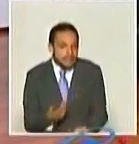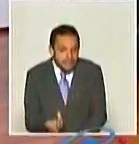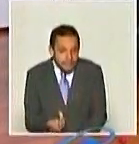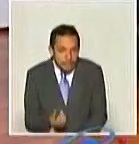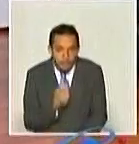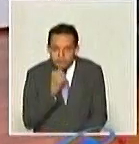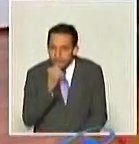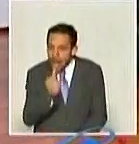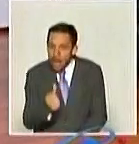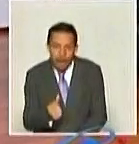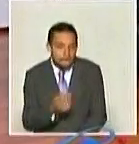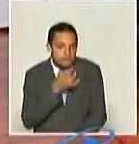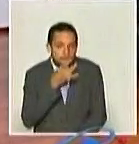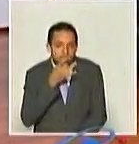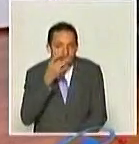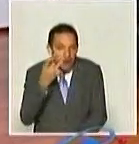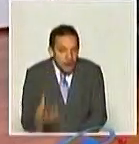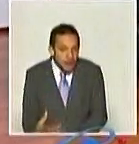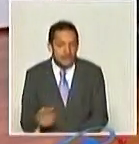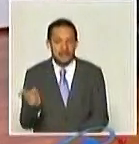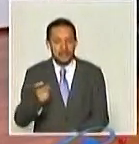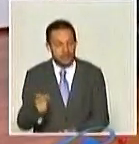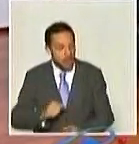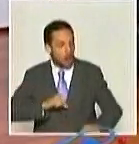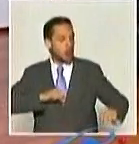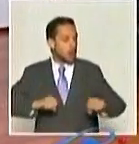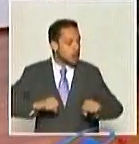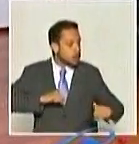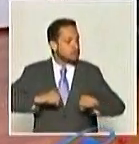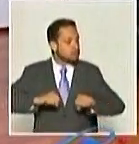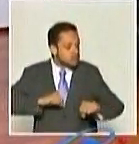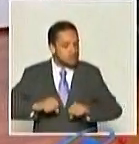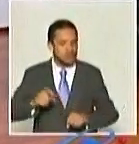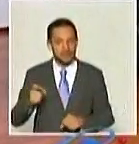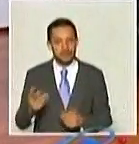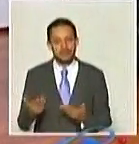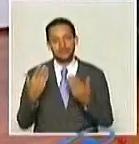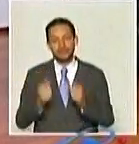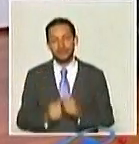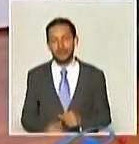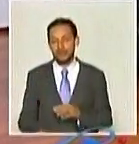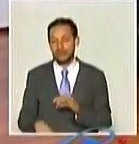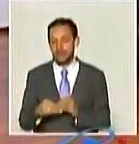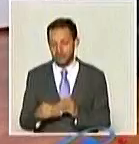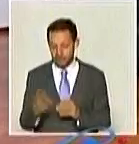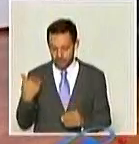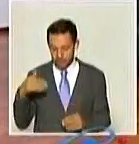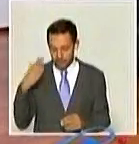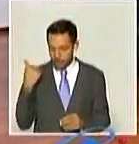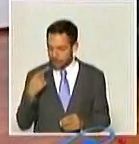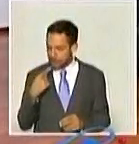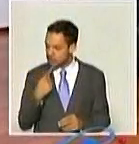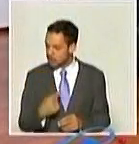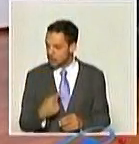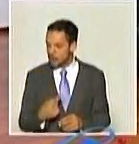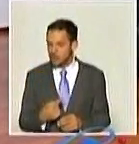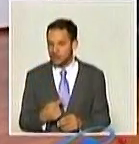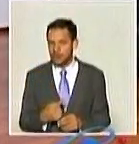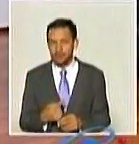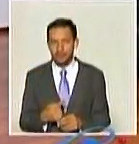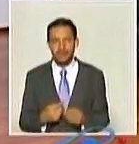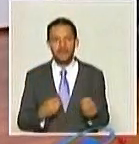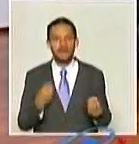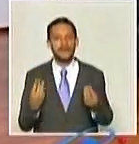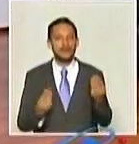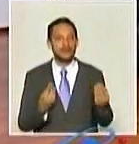malo el sedentarismo que hasta la misma alimentación. Nos está matando el sedentarismo. Como hablábamos en algún programa, ya uno ni siquiera